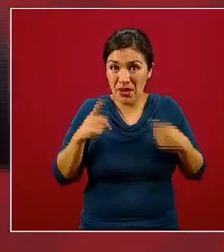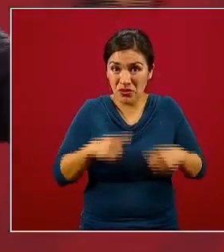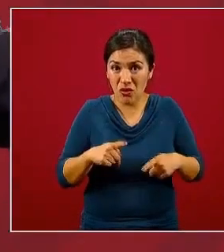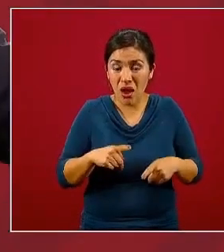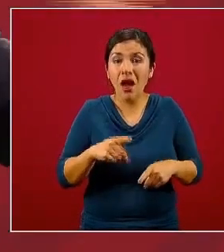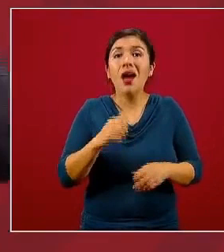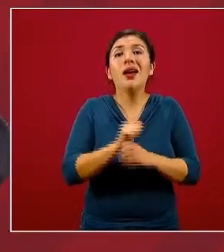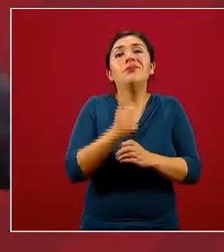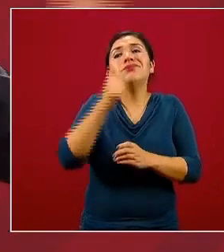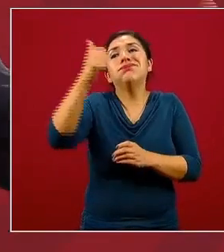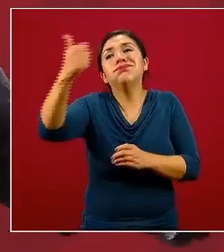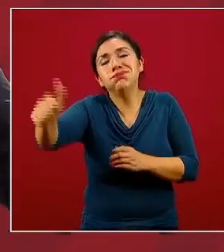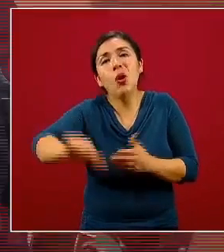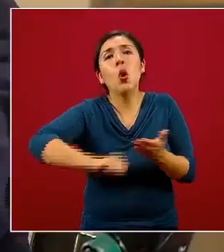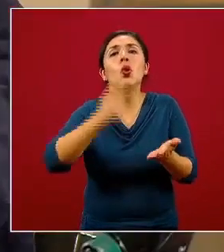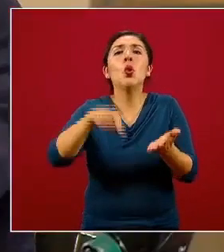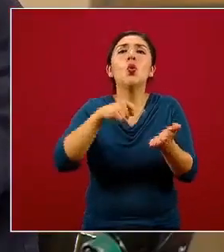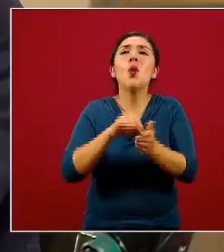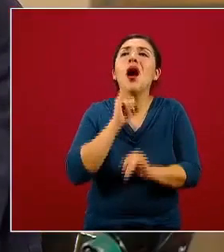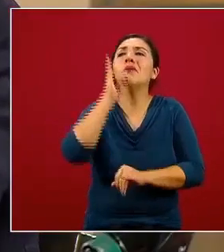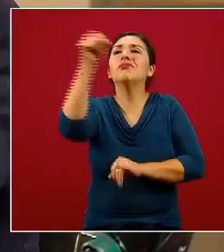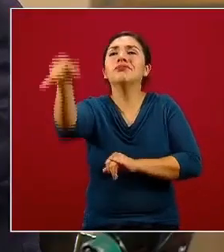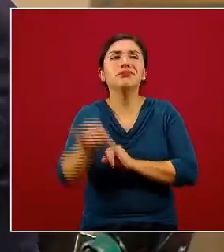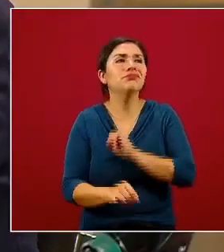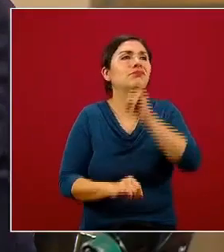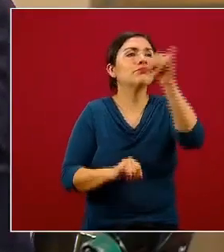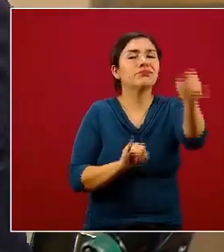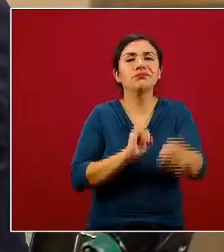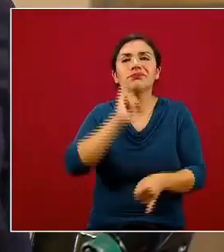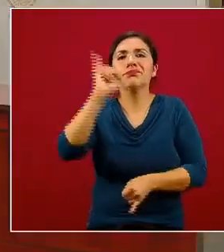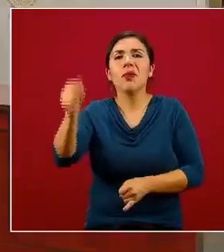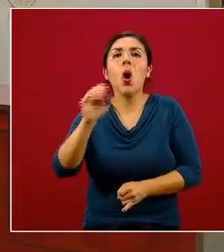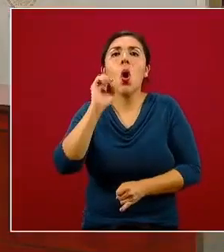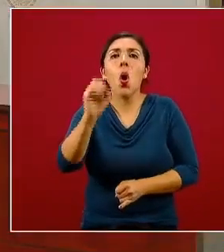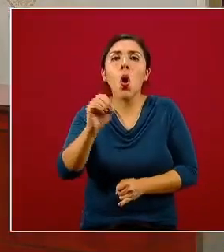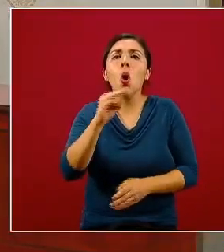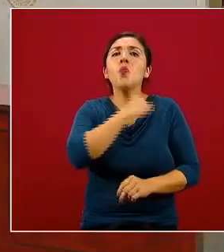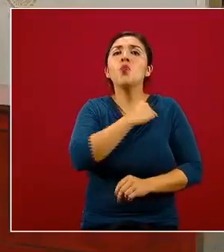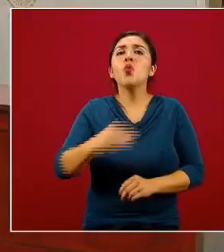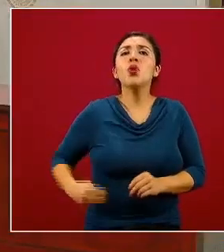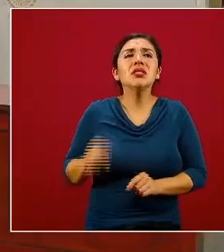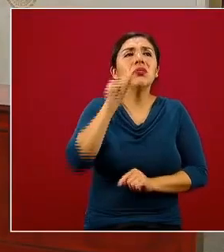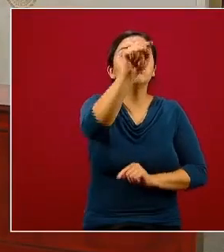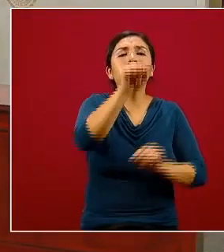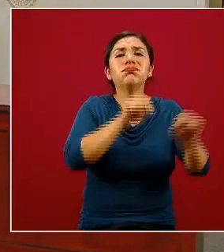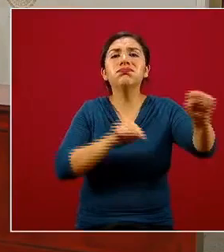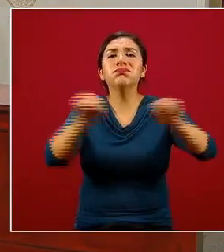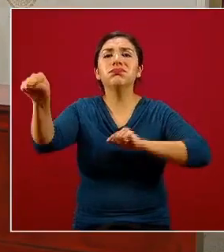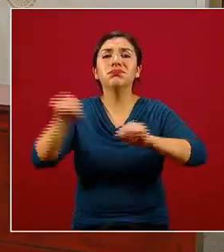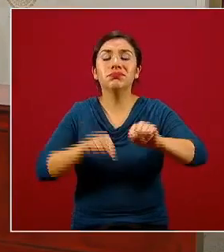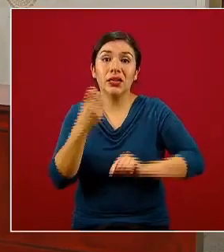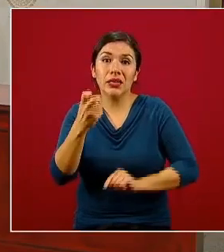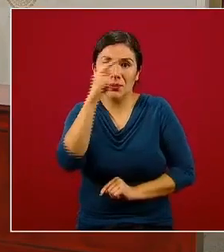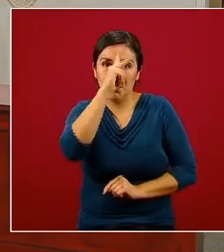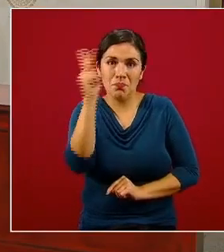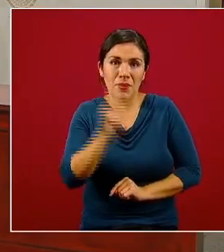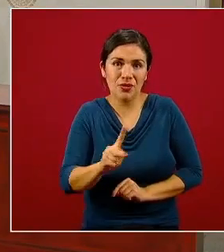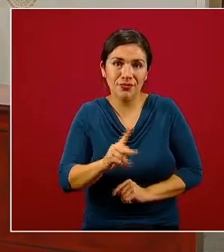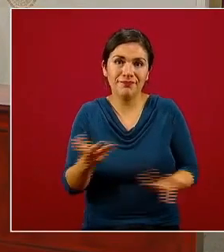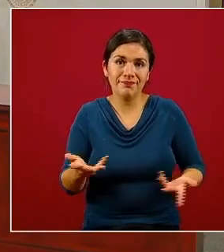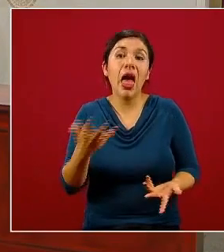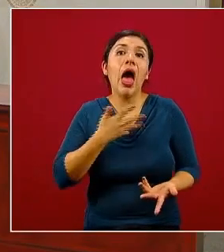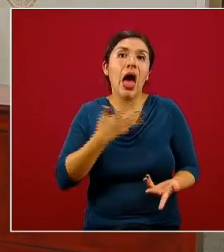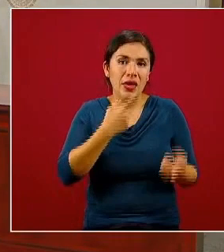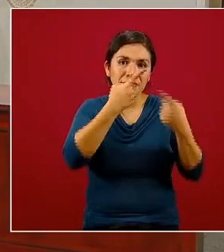se desplazaran de un punto a otro de la ciudad, o peor aún, que se desplazaran entre municipios y entre ciudades. Y hay